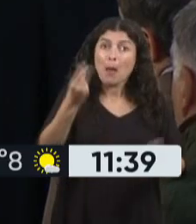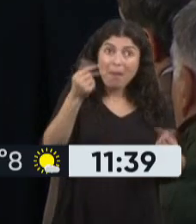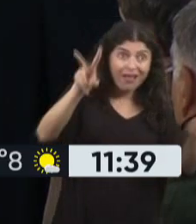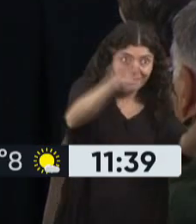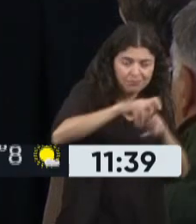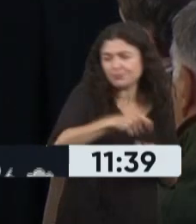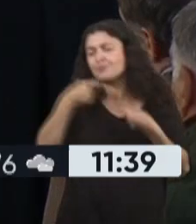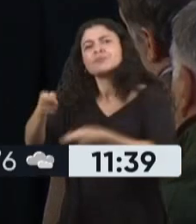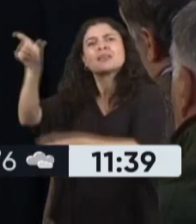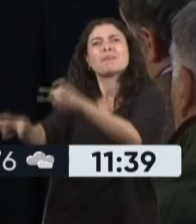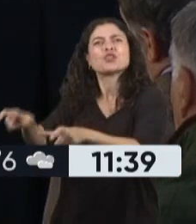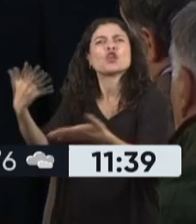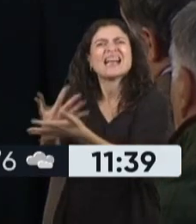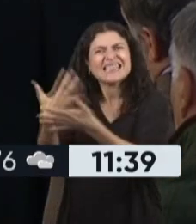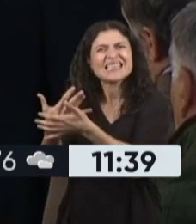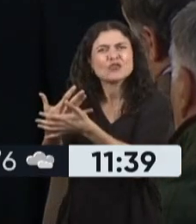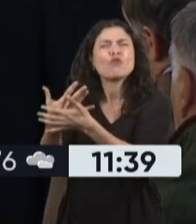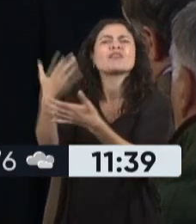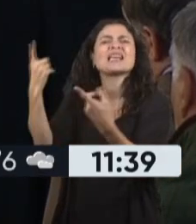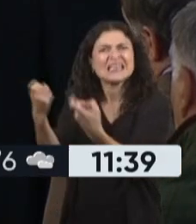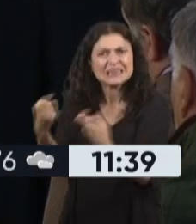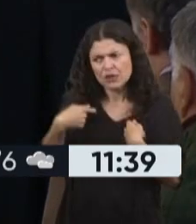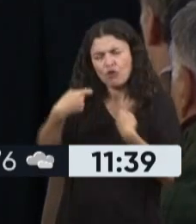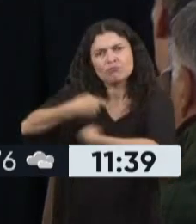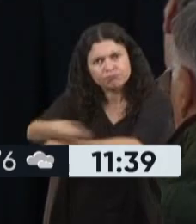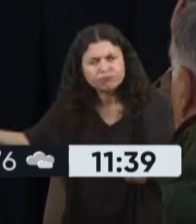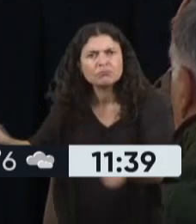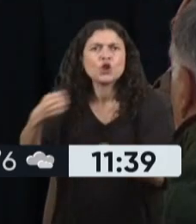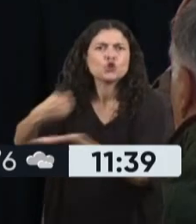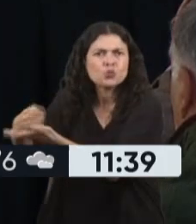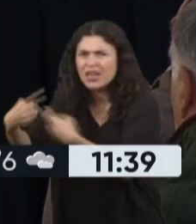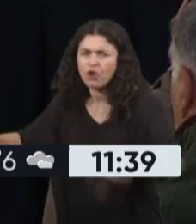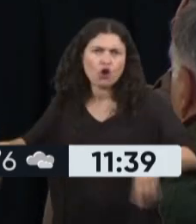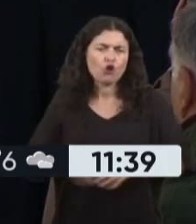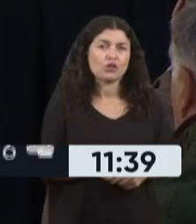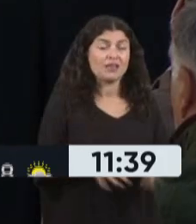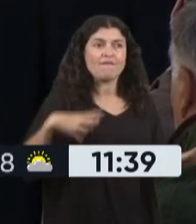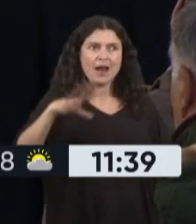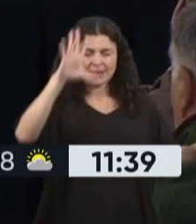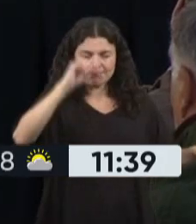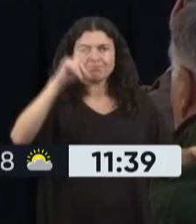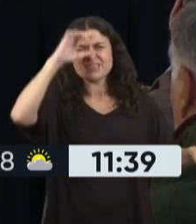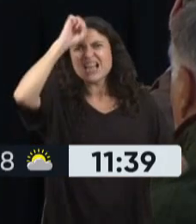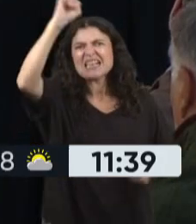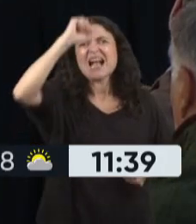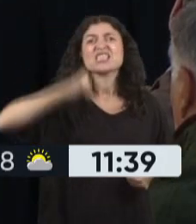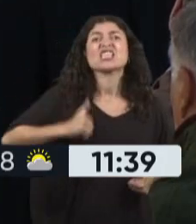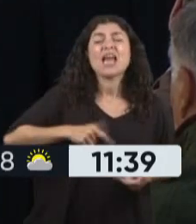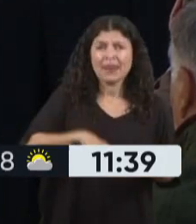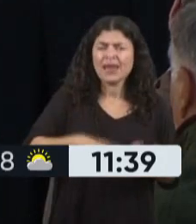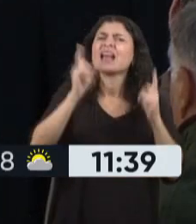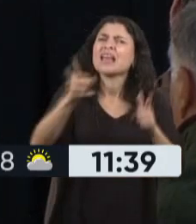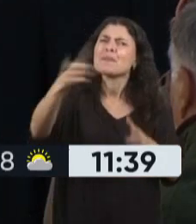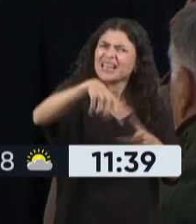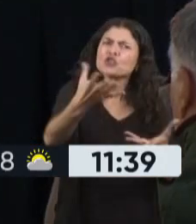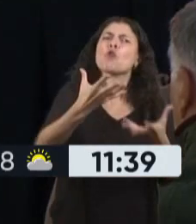mismo tiempo, falta que mencione un ministerio más, que es la Cancillería, donde a la luz de los